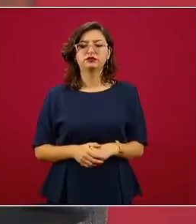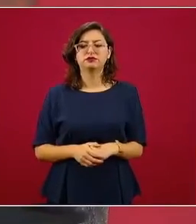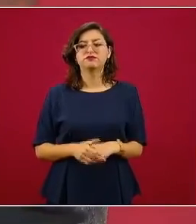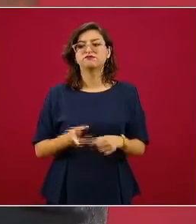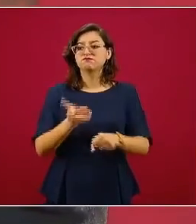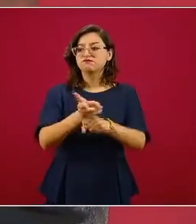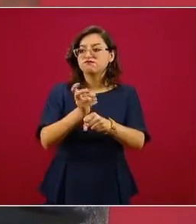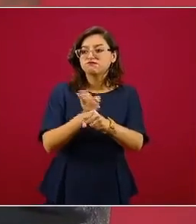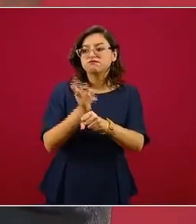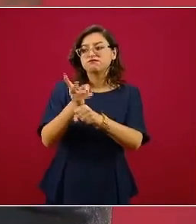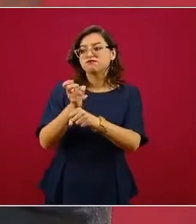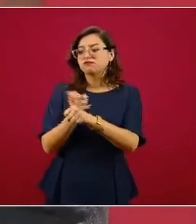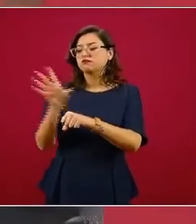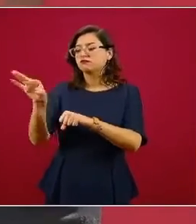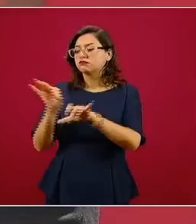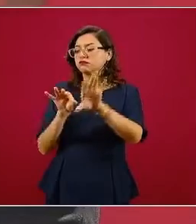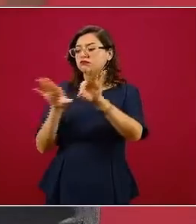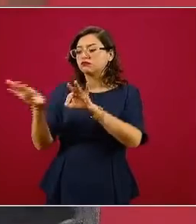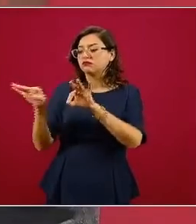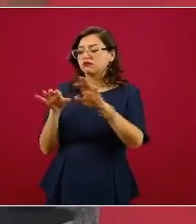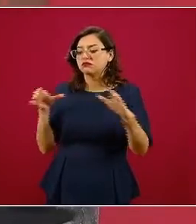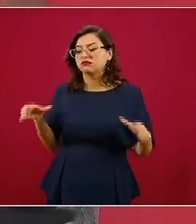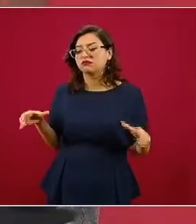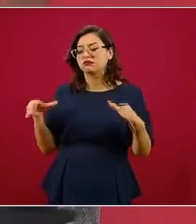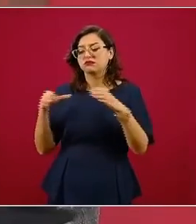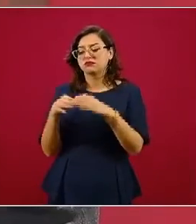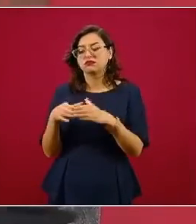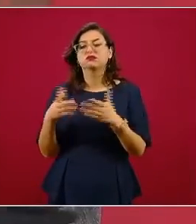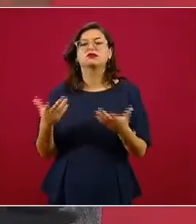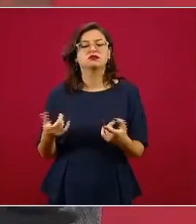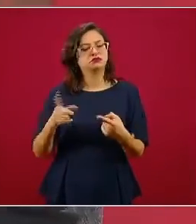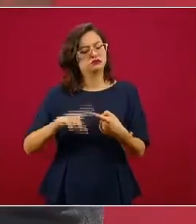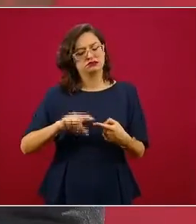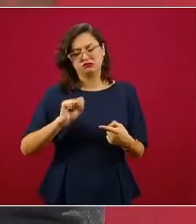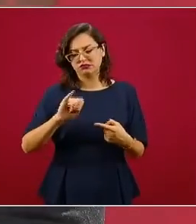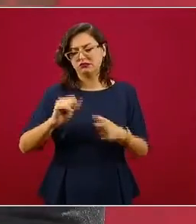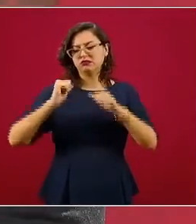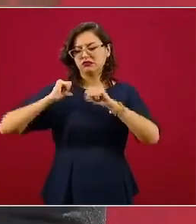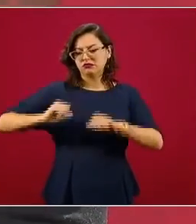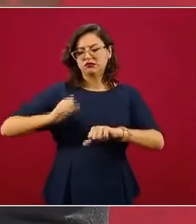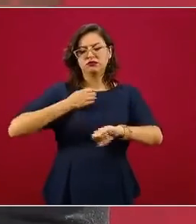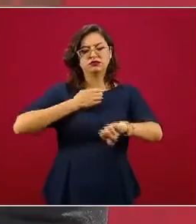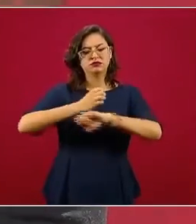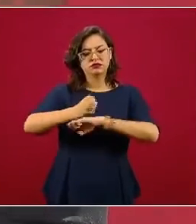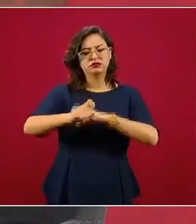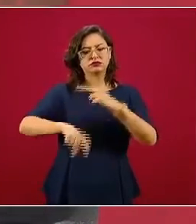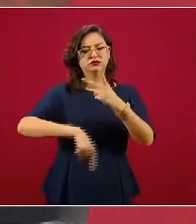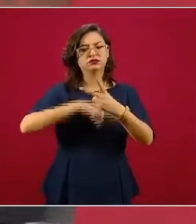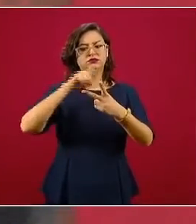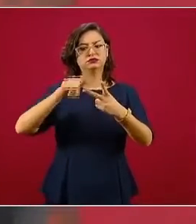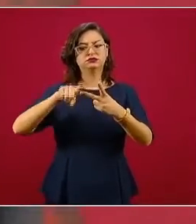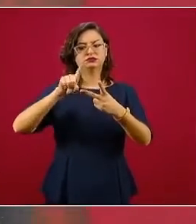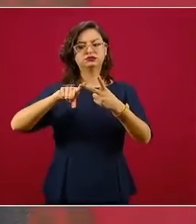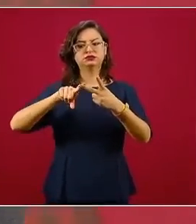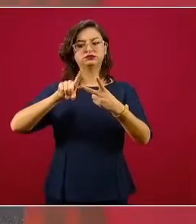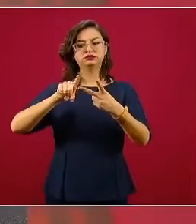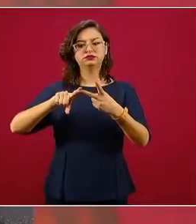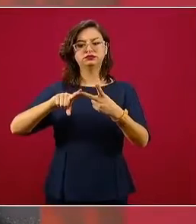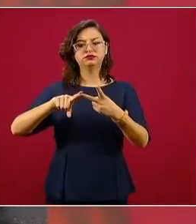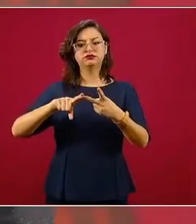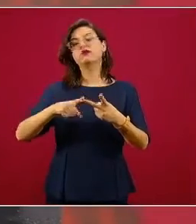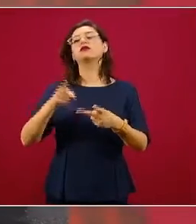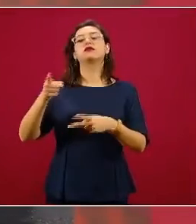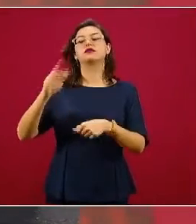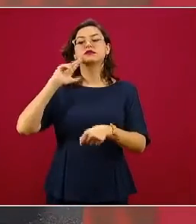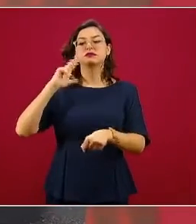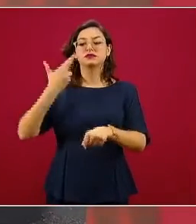invitados, porque tienen que estar las autoridades locales, desde luego, los encargados